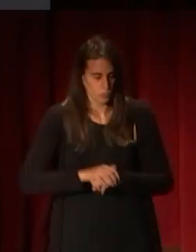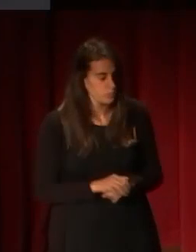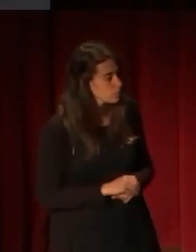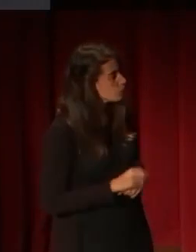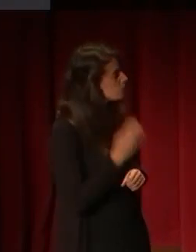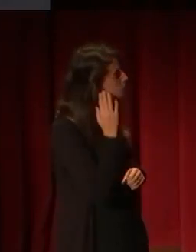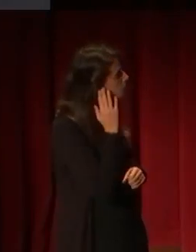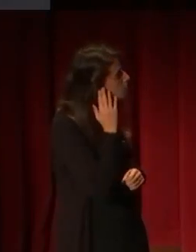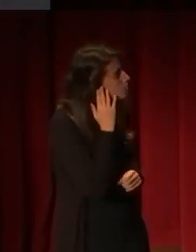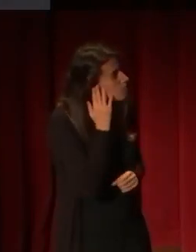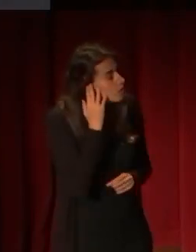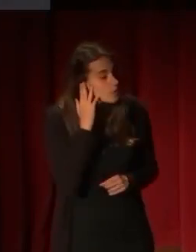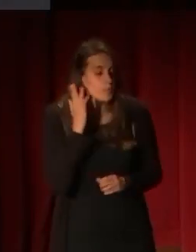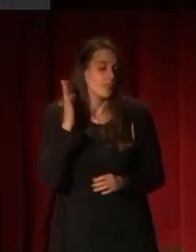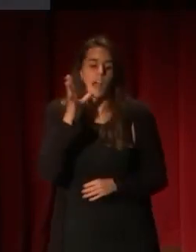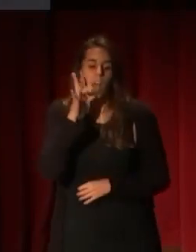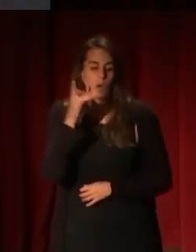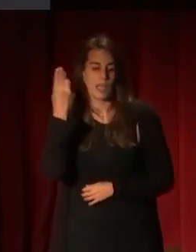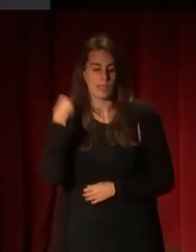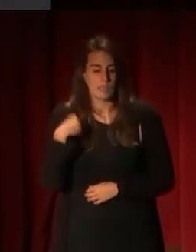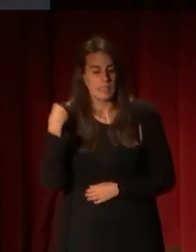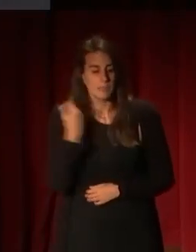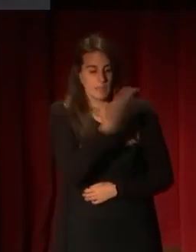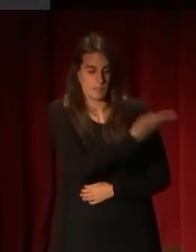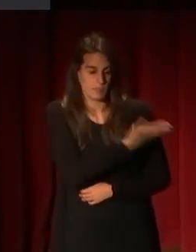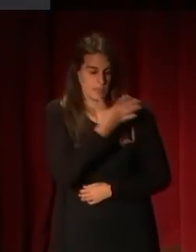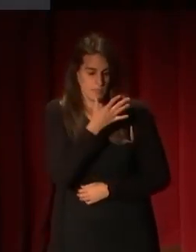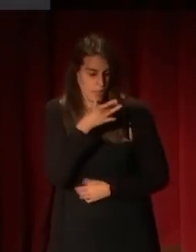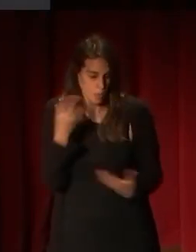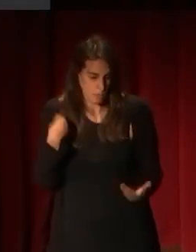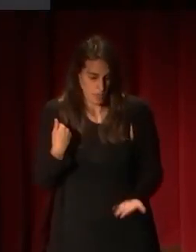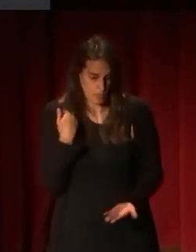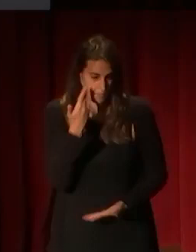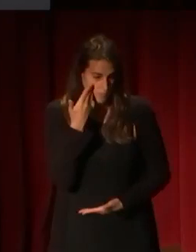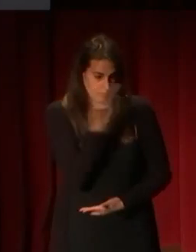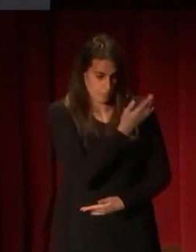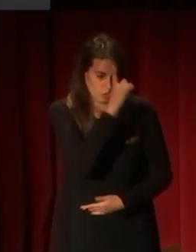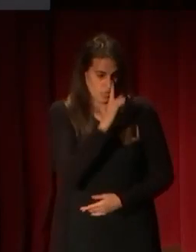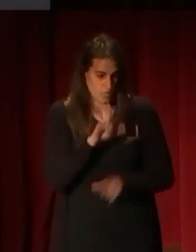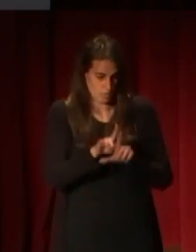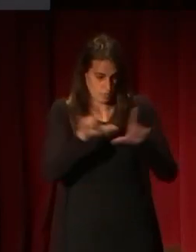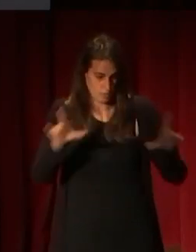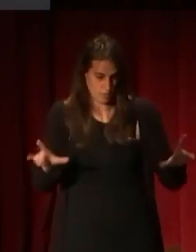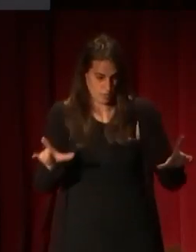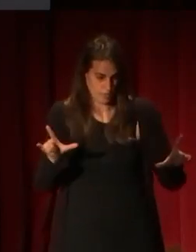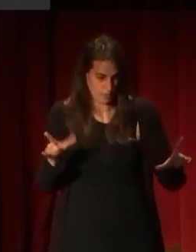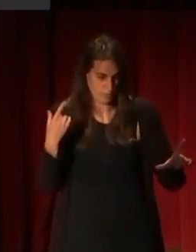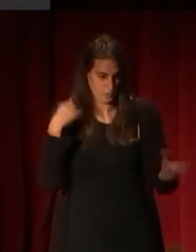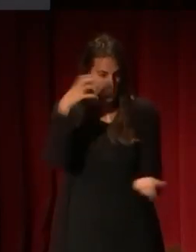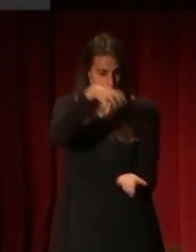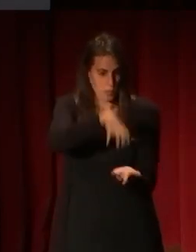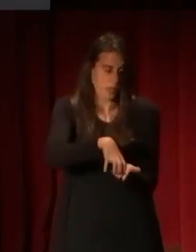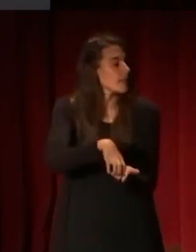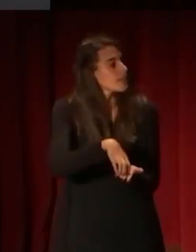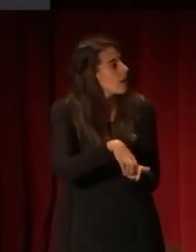plaza maior por la que si hoy todos transitamos es la que vemos reflejada en esta preciosa maqueta original